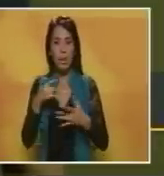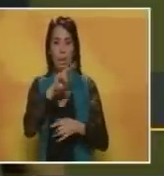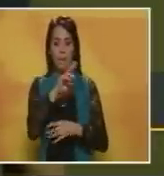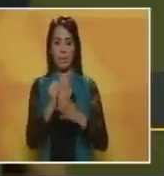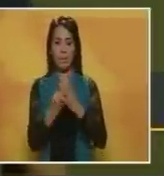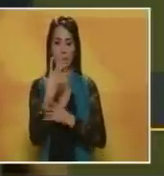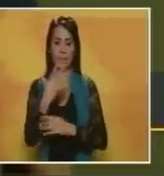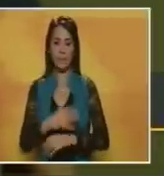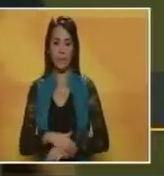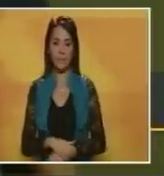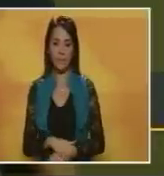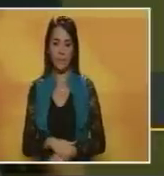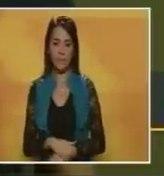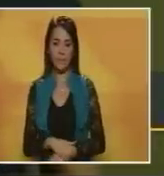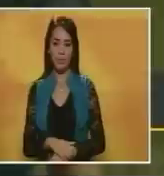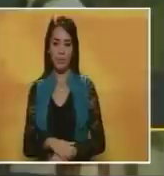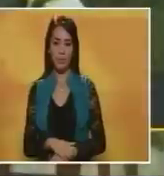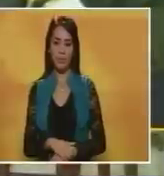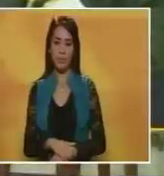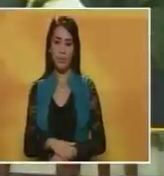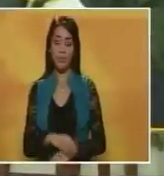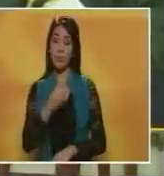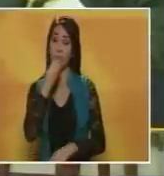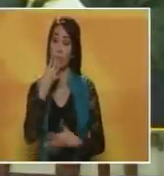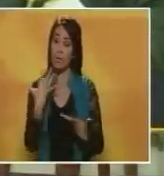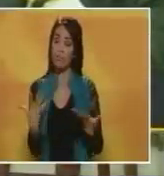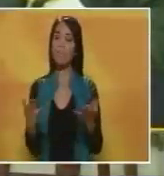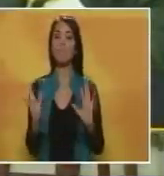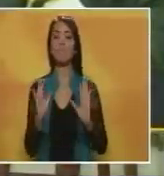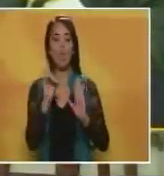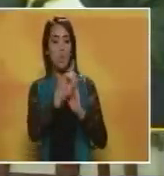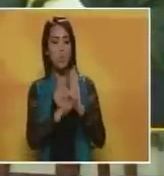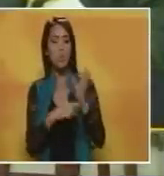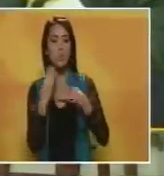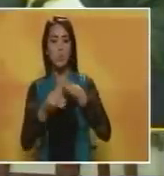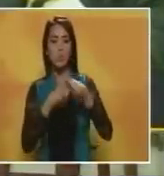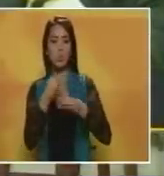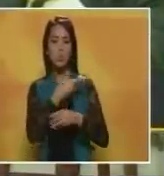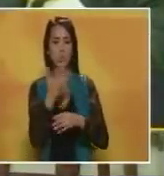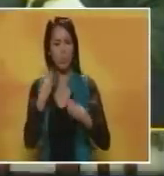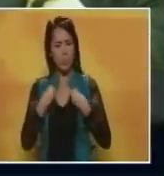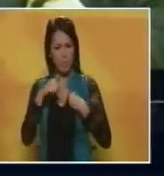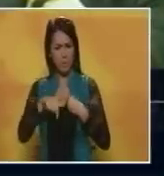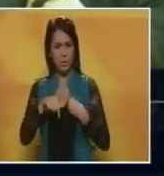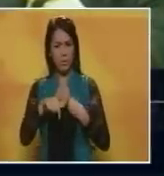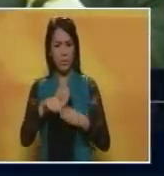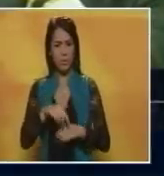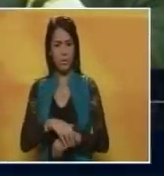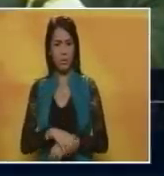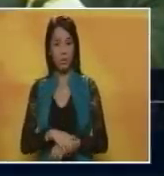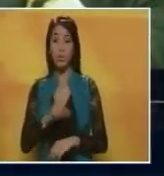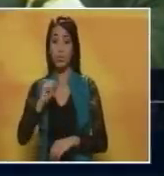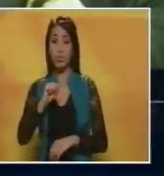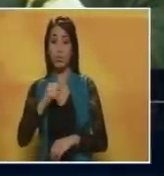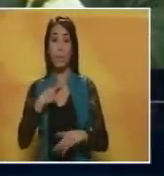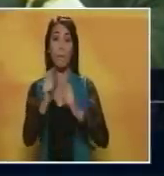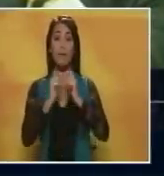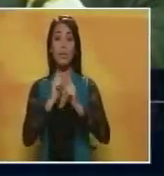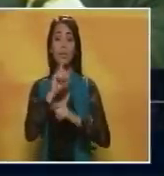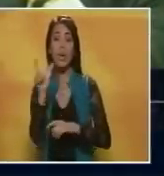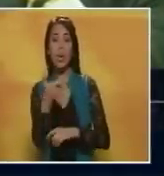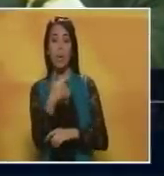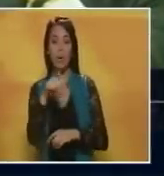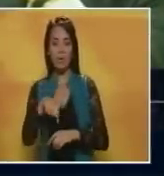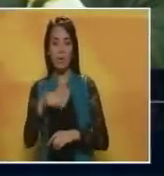20 de mayo cuando las acciones las seguimos desarrollando tú sabes bien tú vives aquí una región diseñaste eres periodista de globovisión